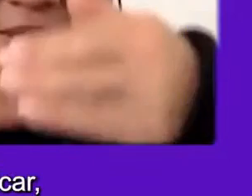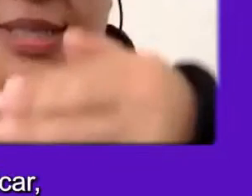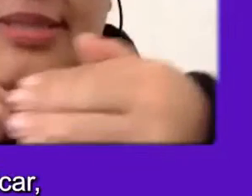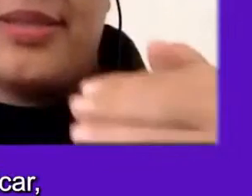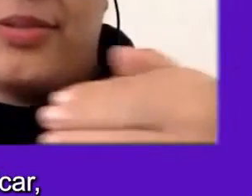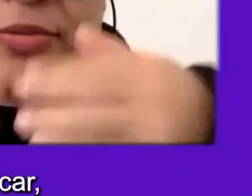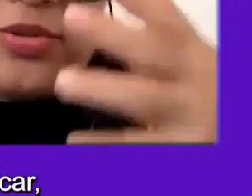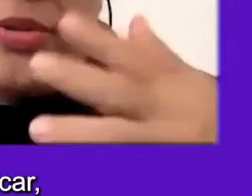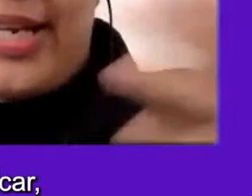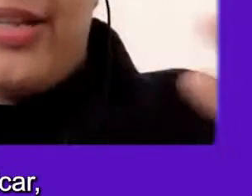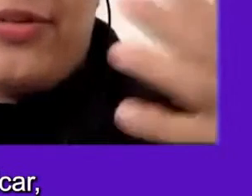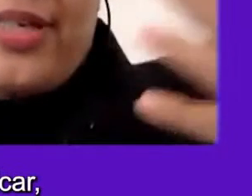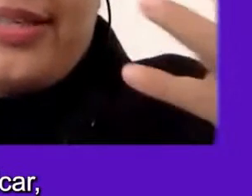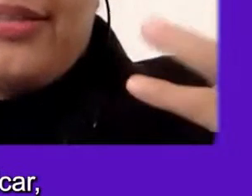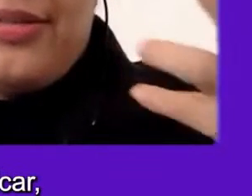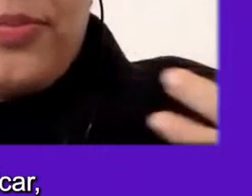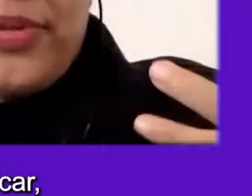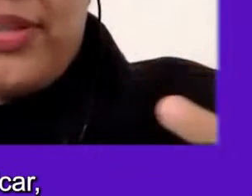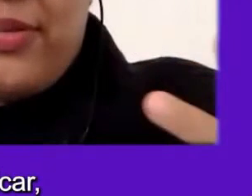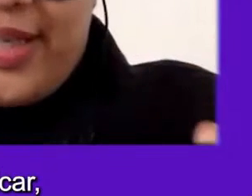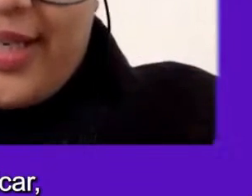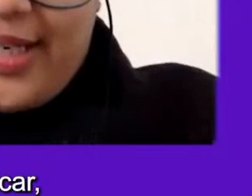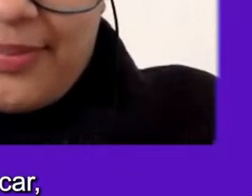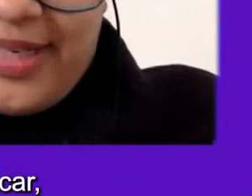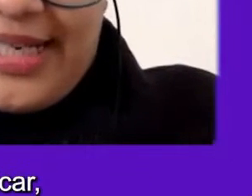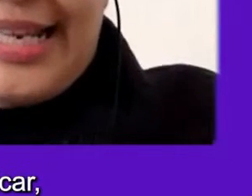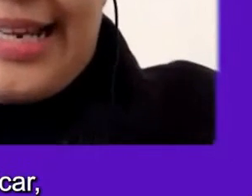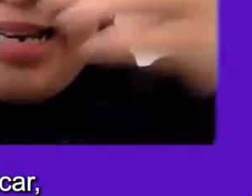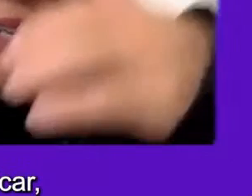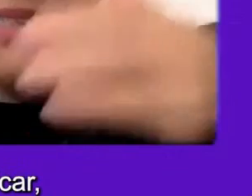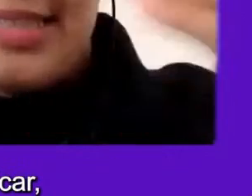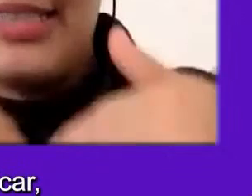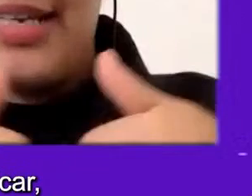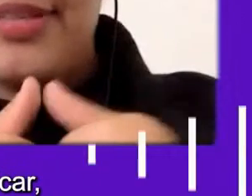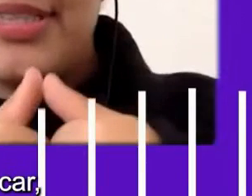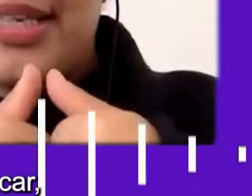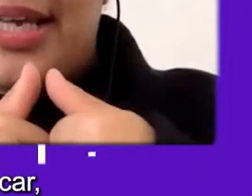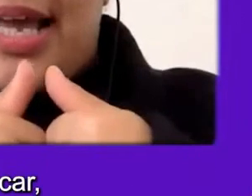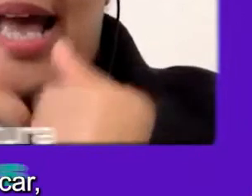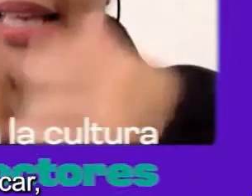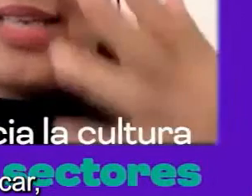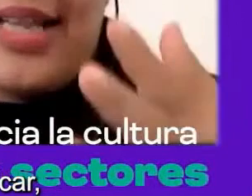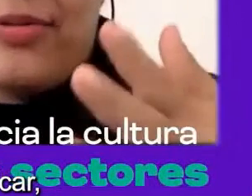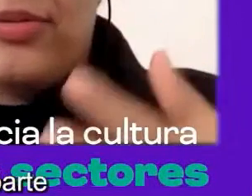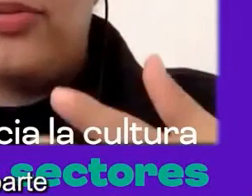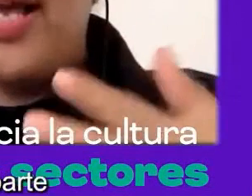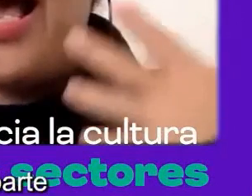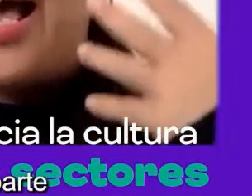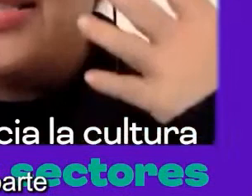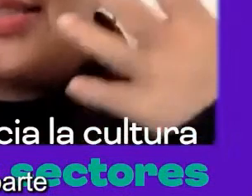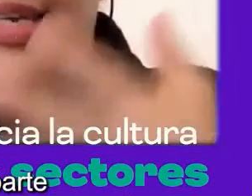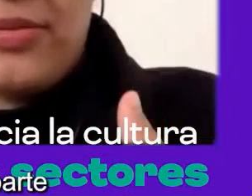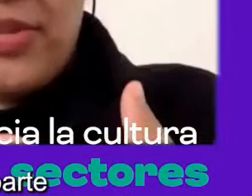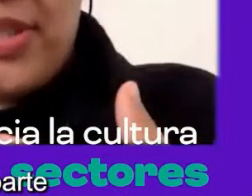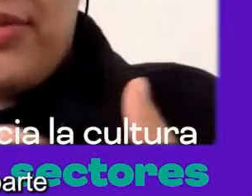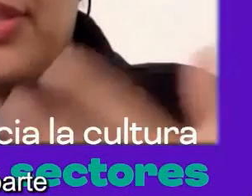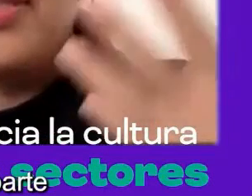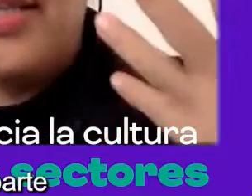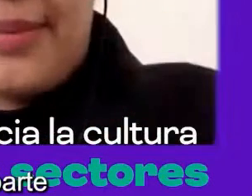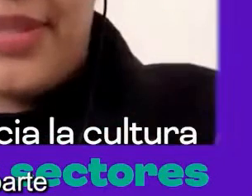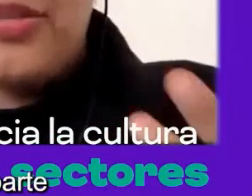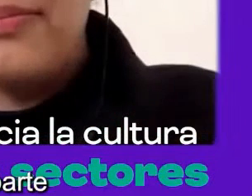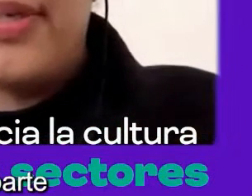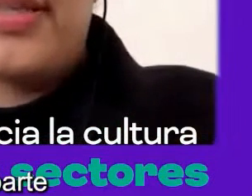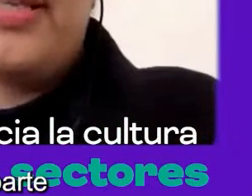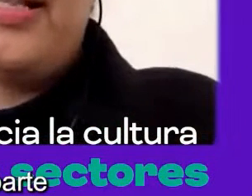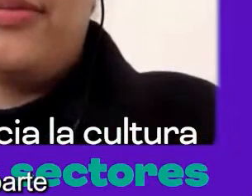los puentes? Justo que era un poquito lo que quería explicar, la injerencia, ¿sabes? Hacia la cultura, hacia estos sectores